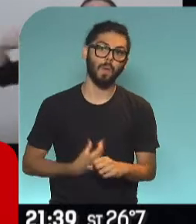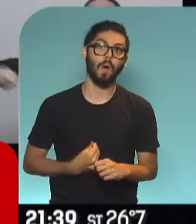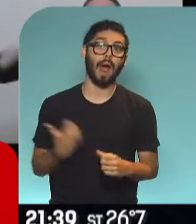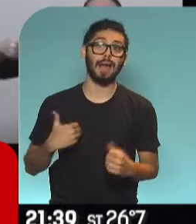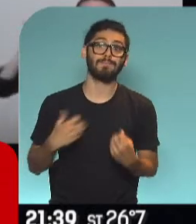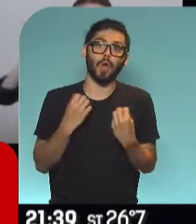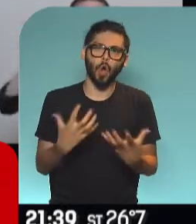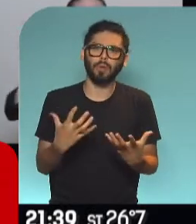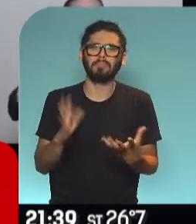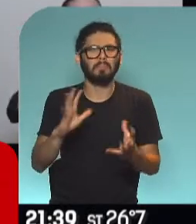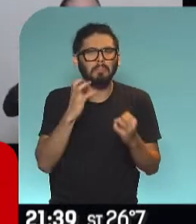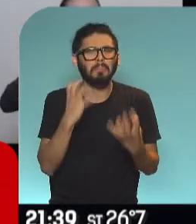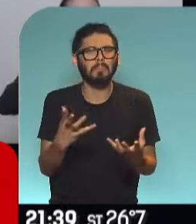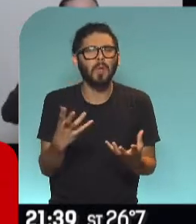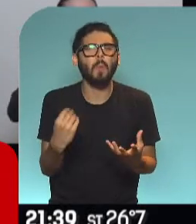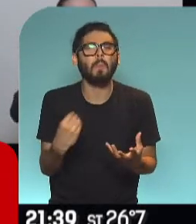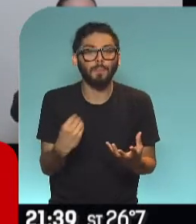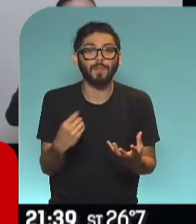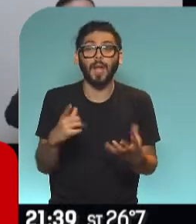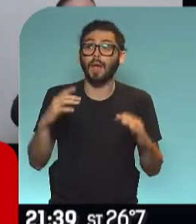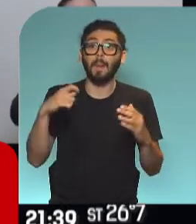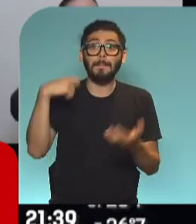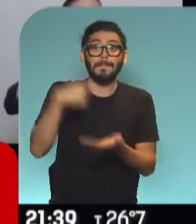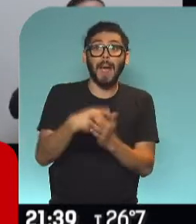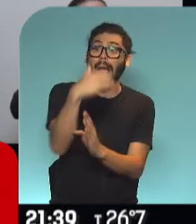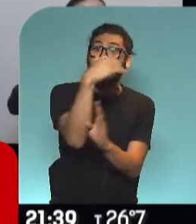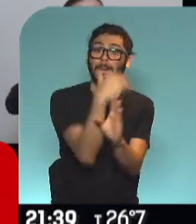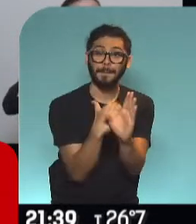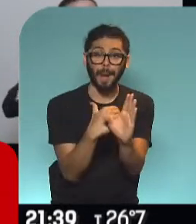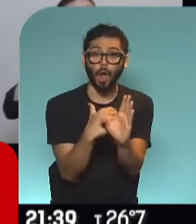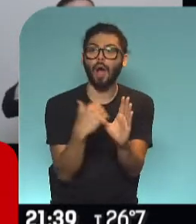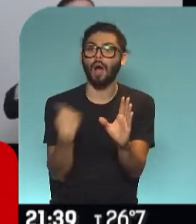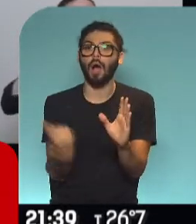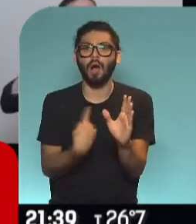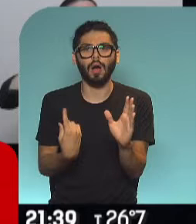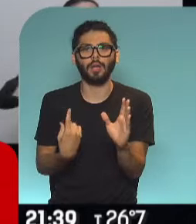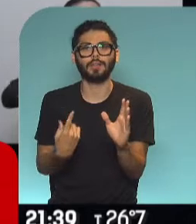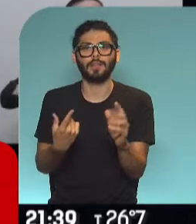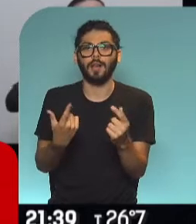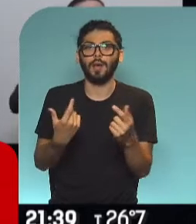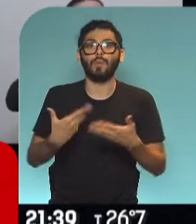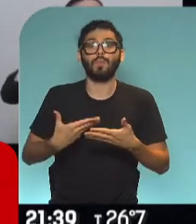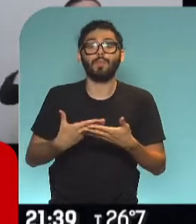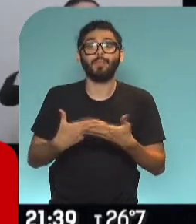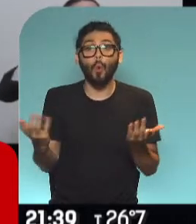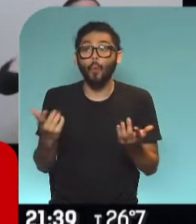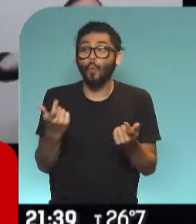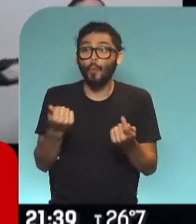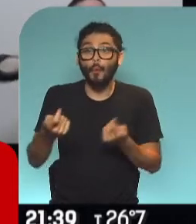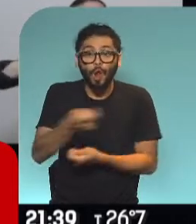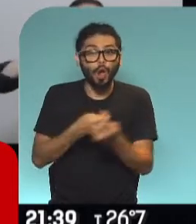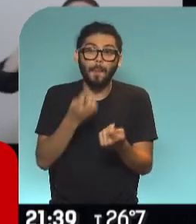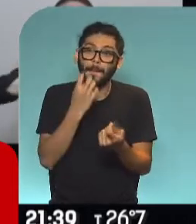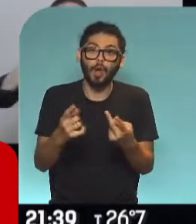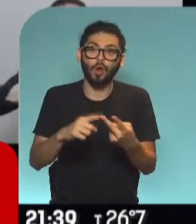el alivio que esto provee le va a generar condiciones de saneamiento a las finanzas públicas, de certidumbre